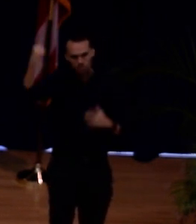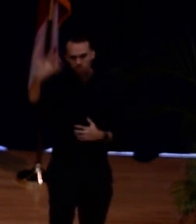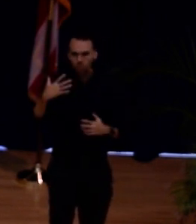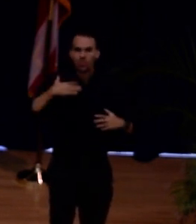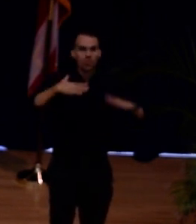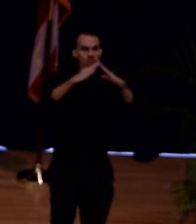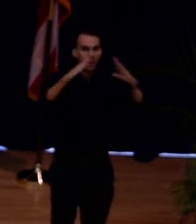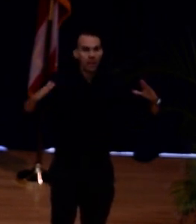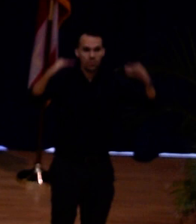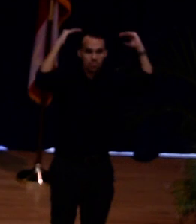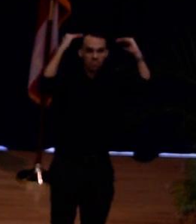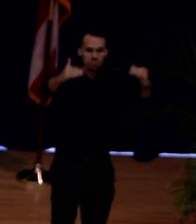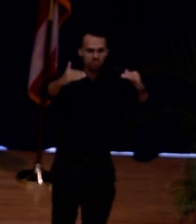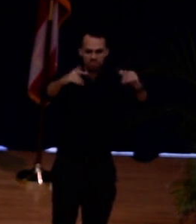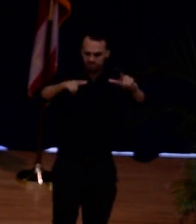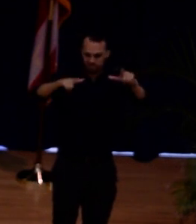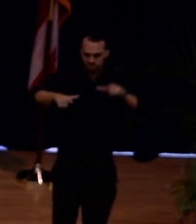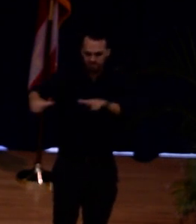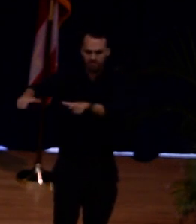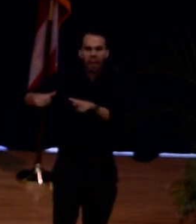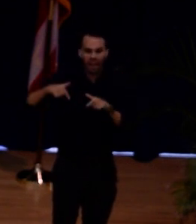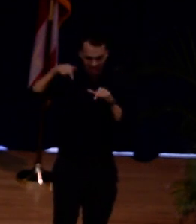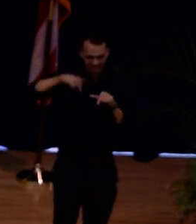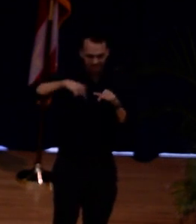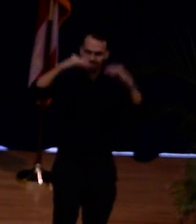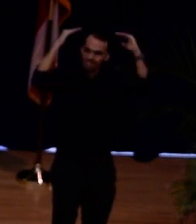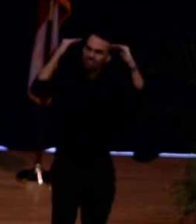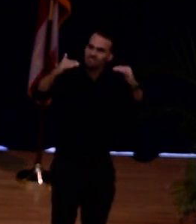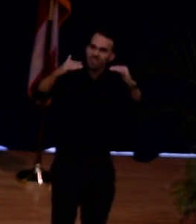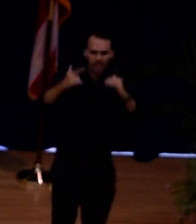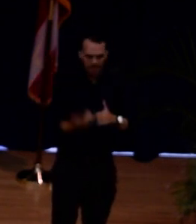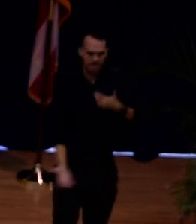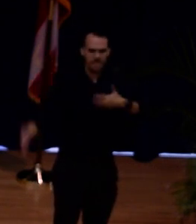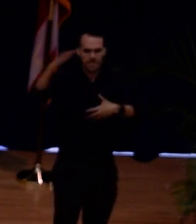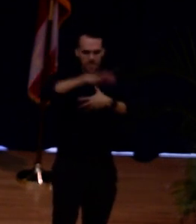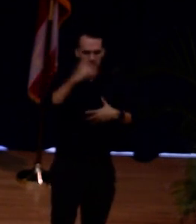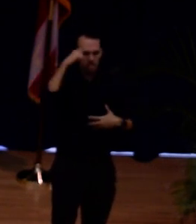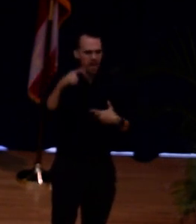nuestros hogares se haga el recurso central para la generación de energía en Puerto Rico.